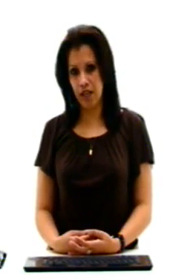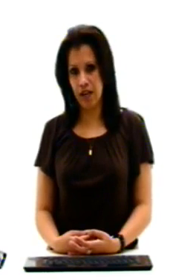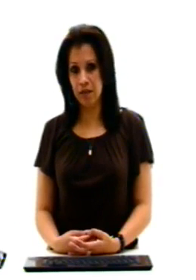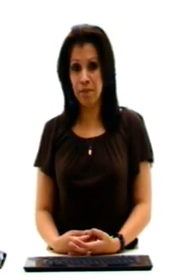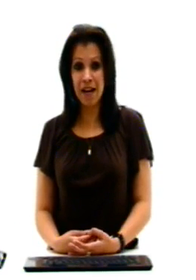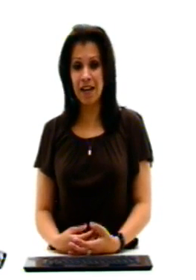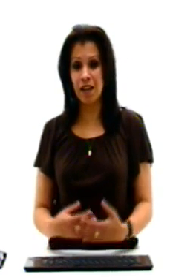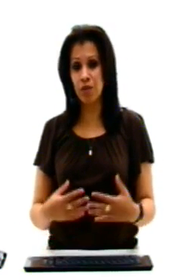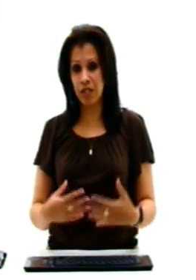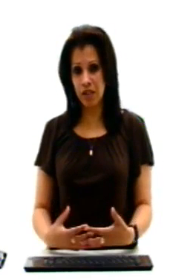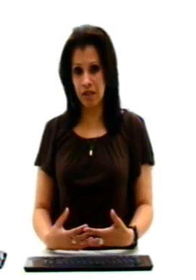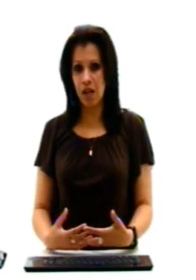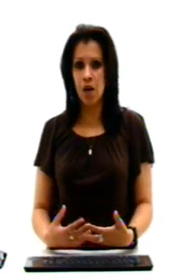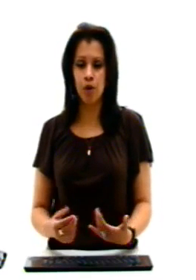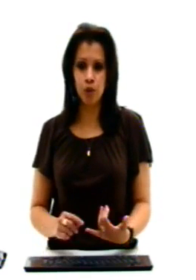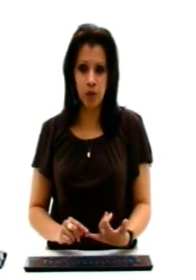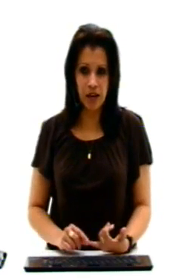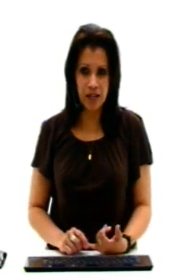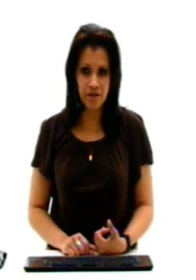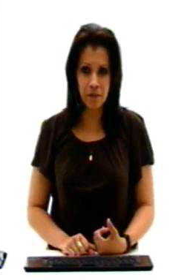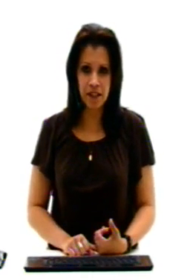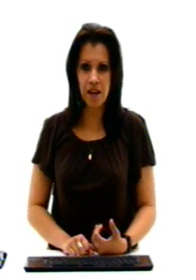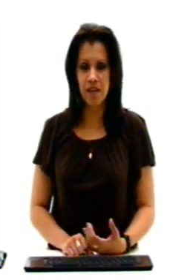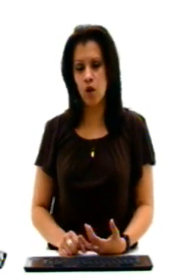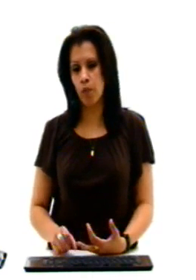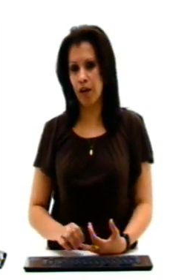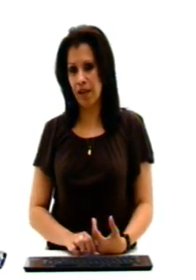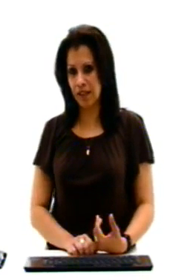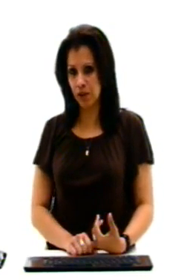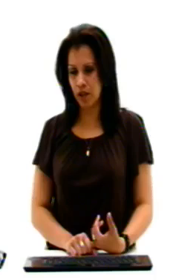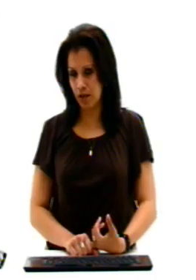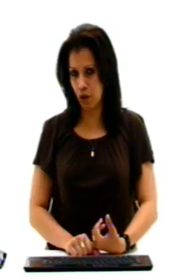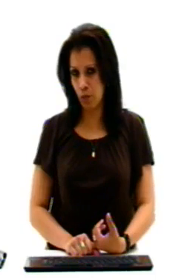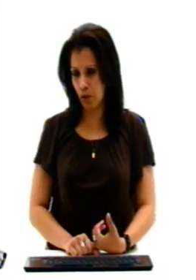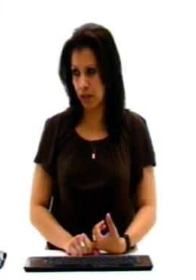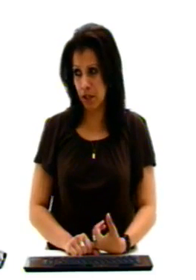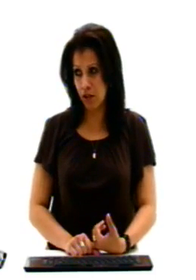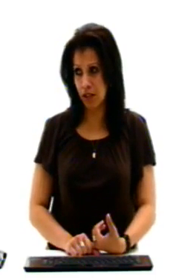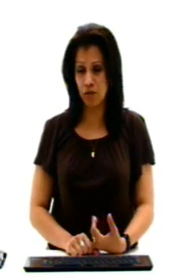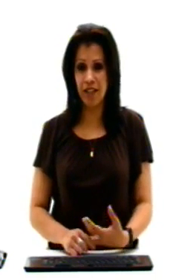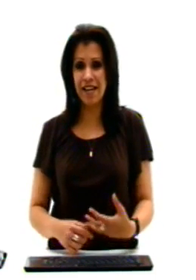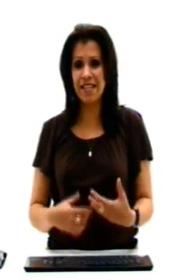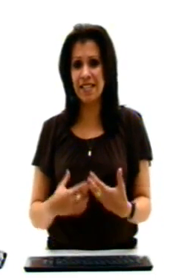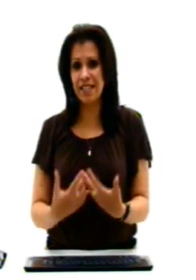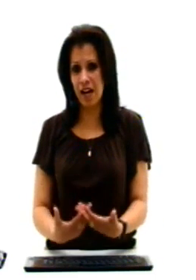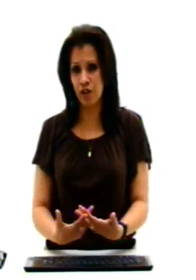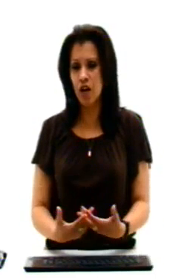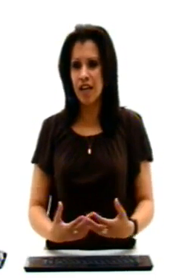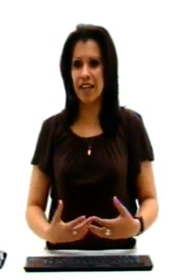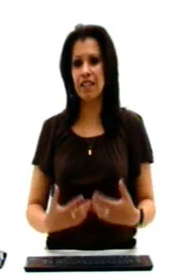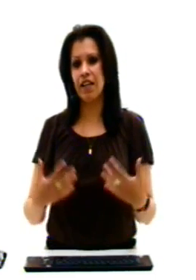indígenas van a reducirse producto de las enfermedades o por el maltrato recibido por los españoles Entonces era